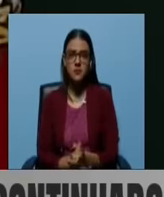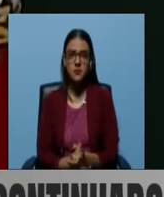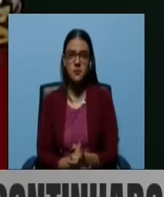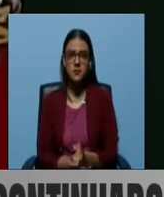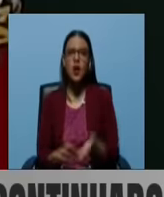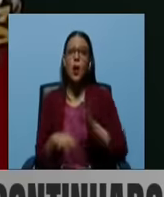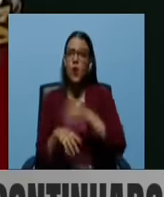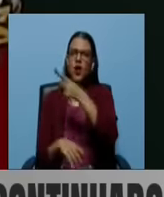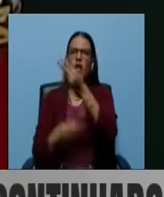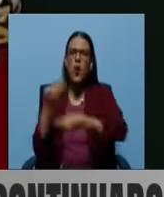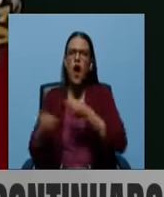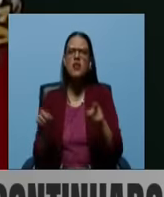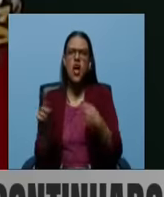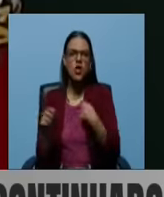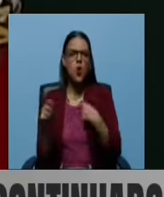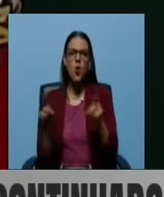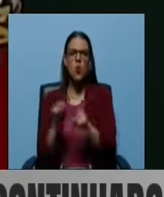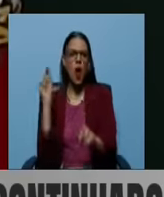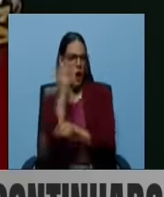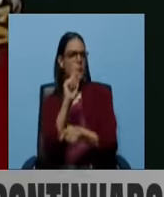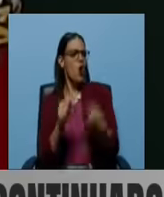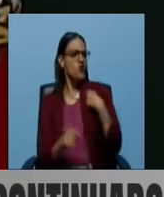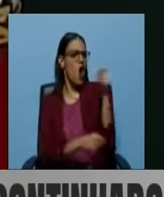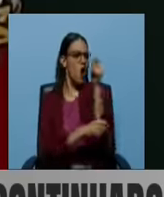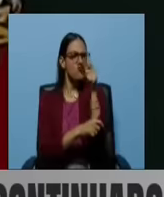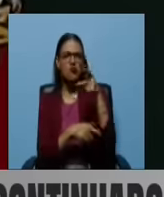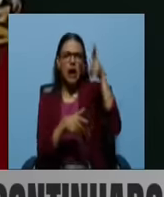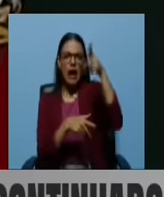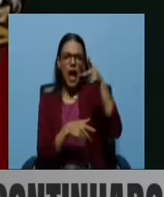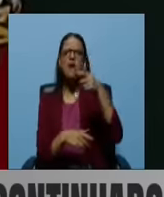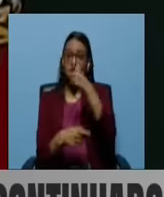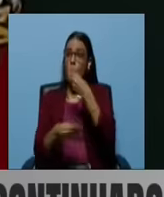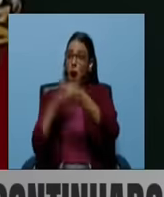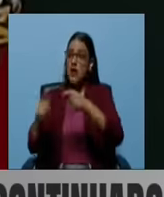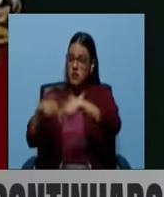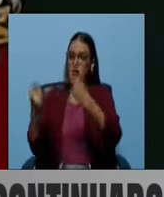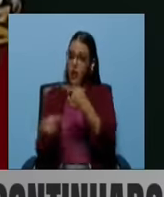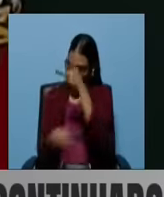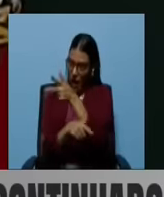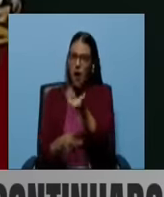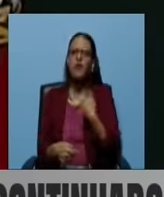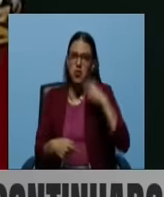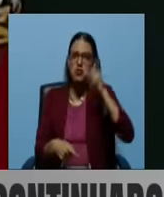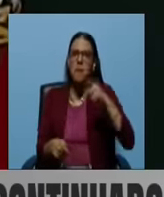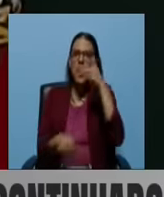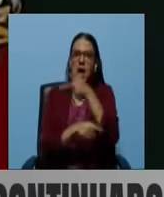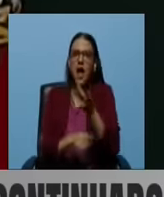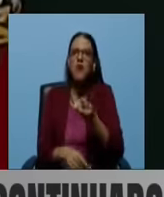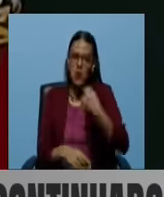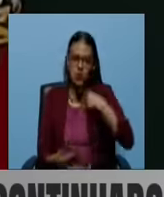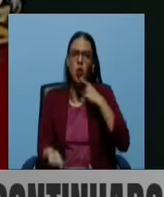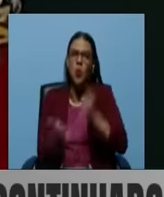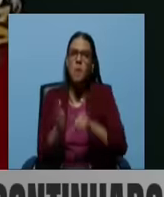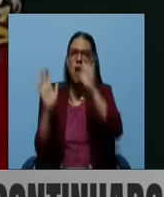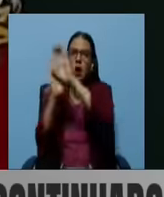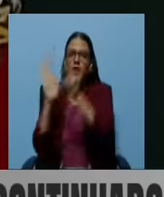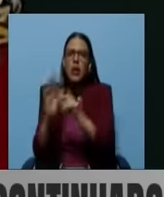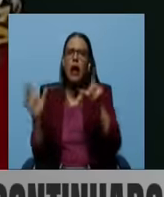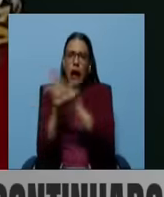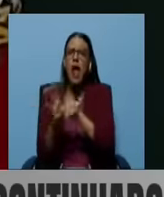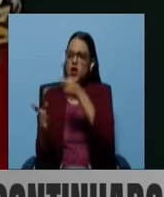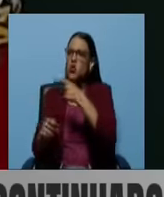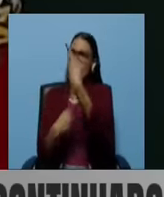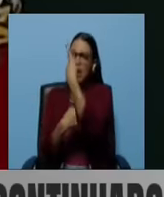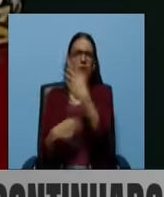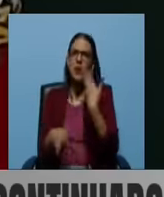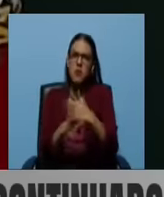Porque eso lo hacen te voy a intimidar. Si me grabas, si me haces algo, te grabo. Graba. Si yo estoy cumpliendo con la Constitución y la ley, graba lo que tú